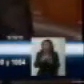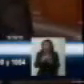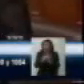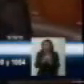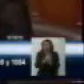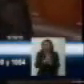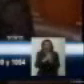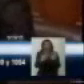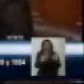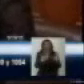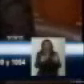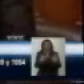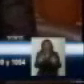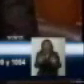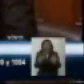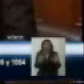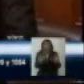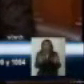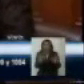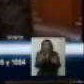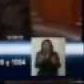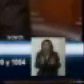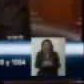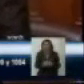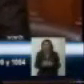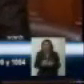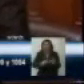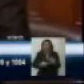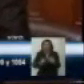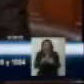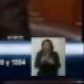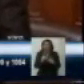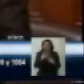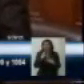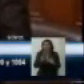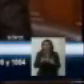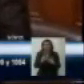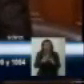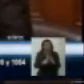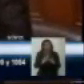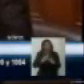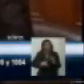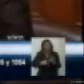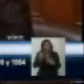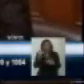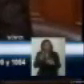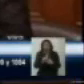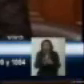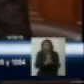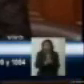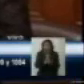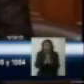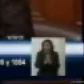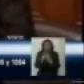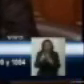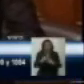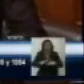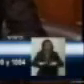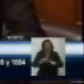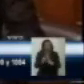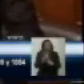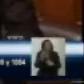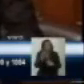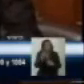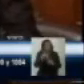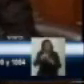legislativos 1064 y 1090. El primero de ellos, que aprueba el régimen jurídico para el aprovechamiento de las tierras de uso